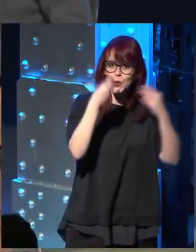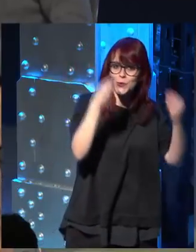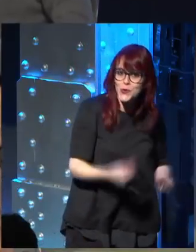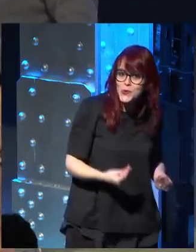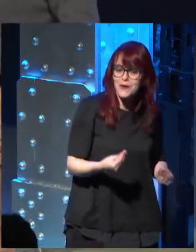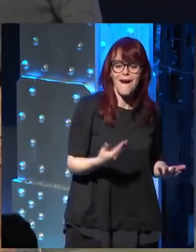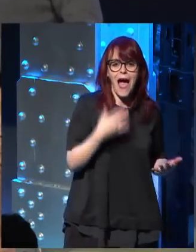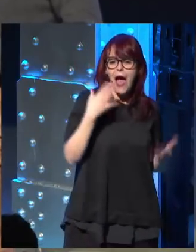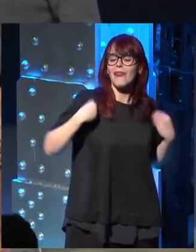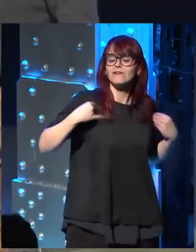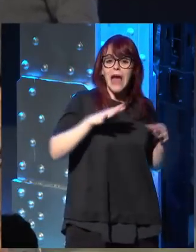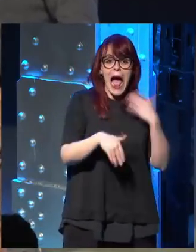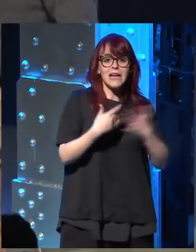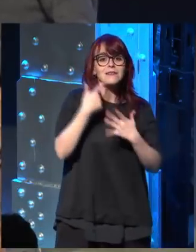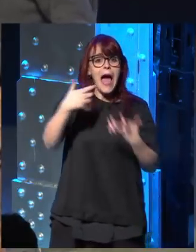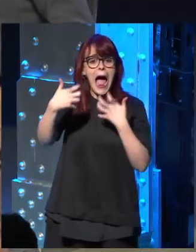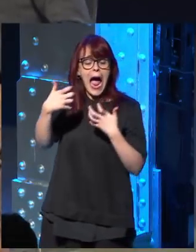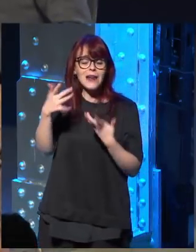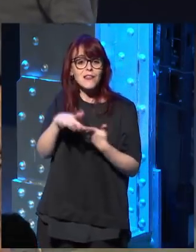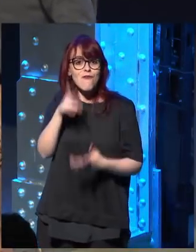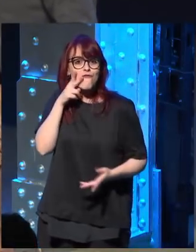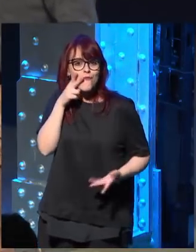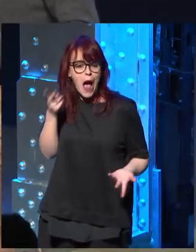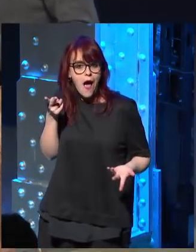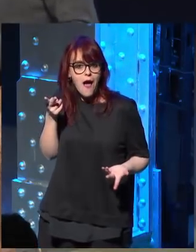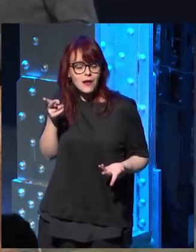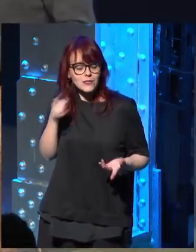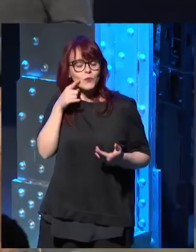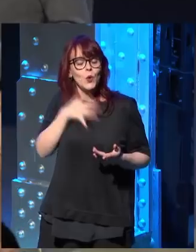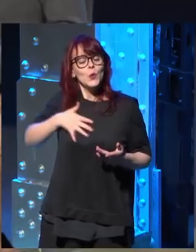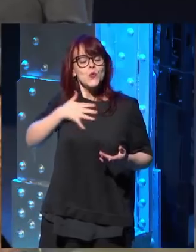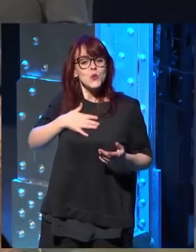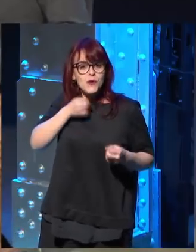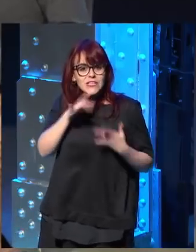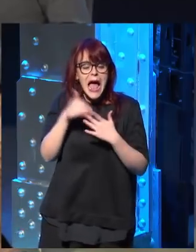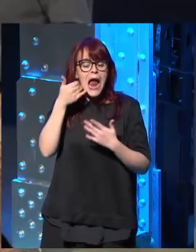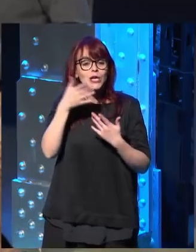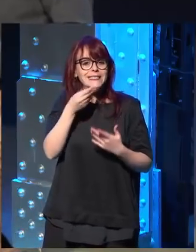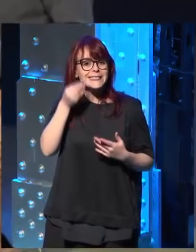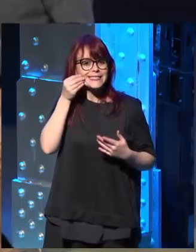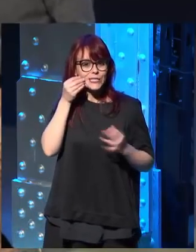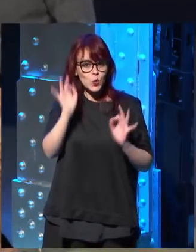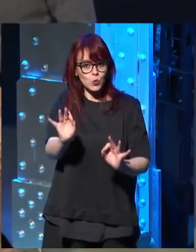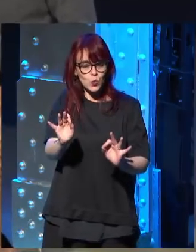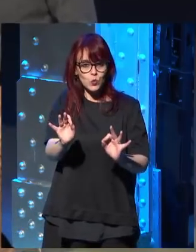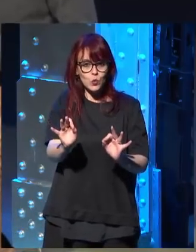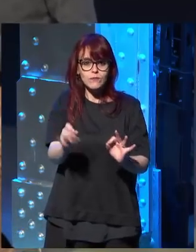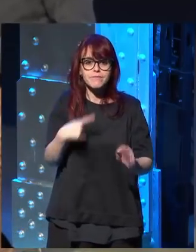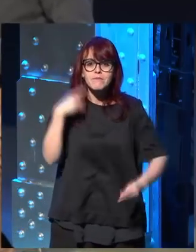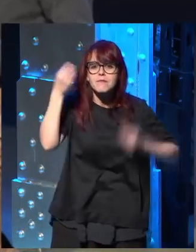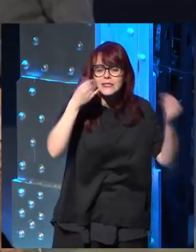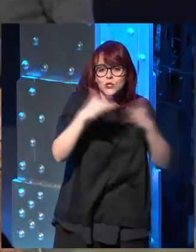conversación. Él dice hasta el arte de fumar un cigarrillo, ¿no? Es decir, esa dimensión estética para mí es